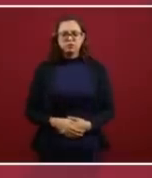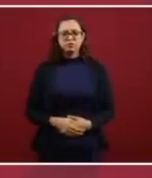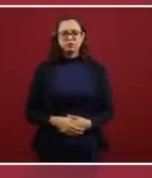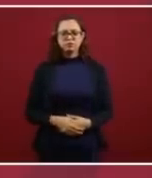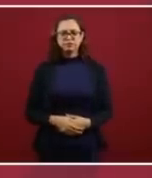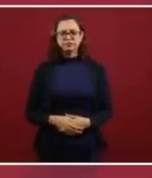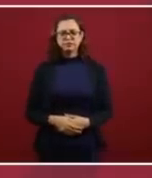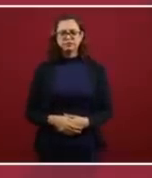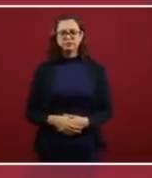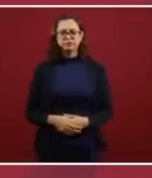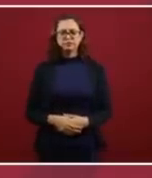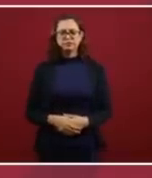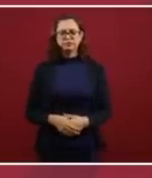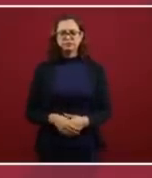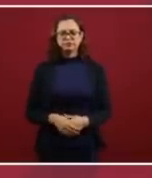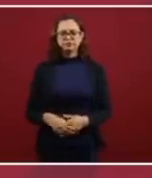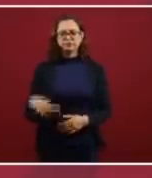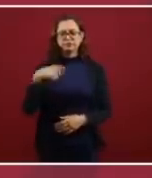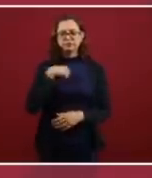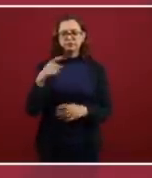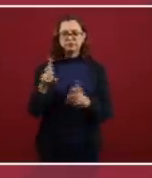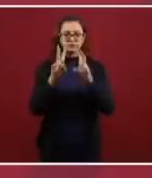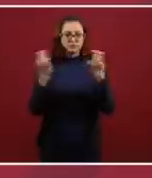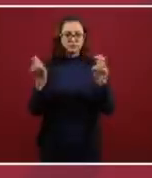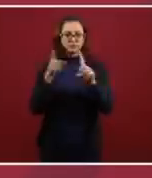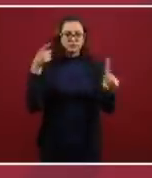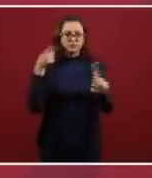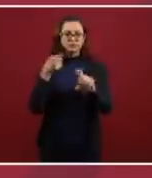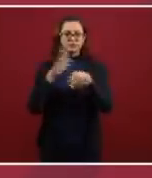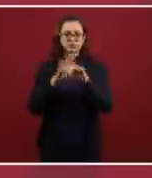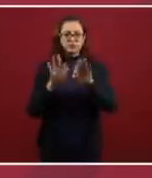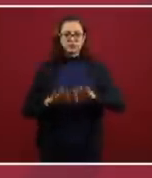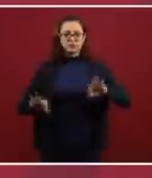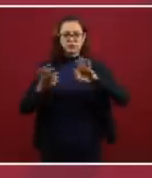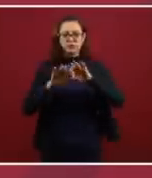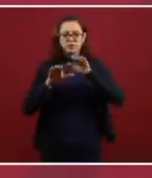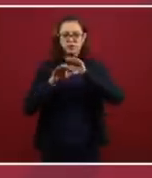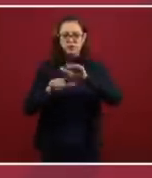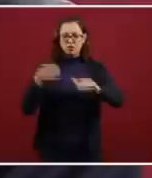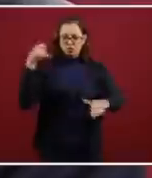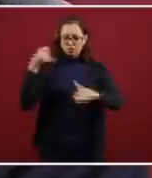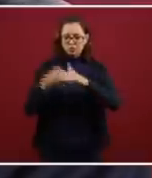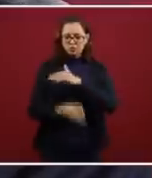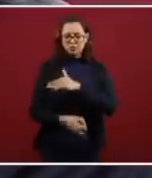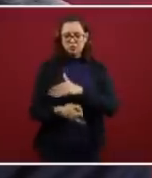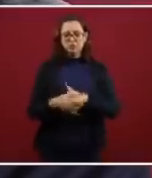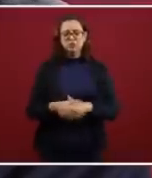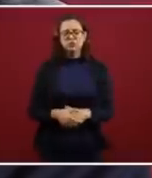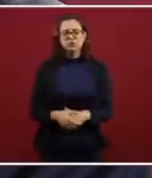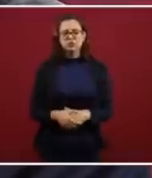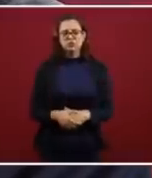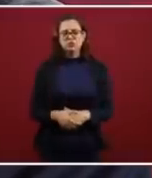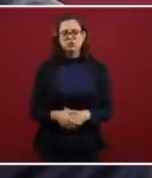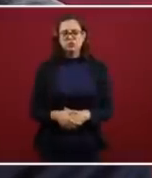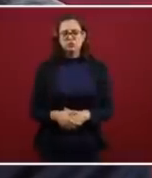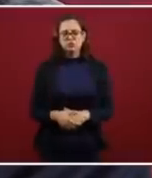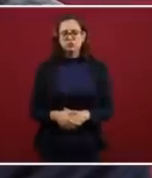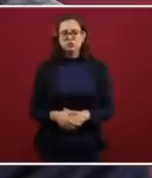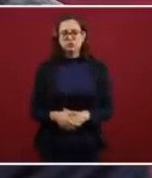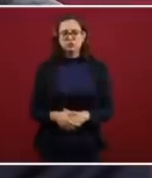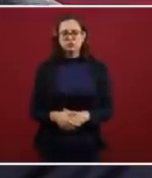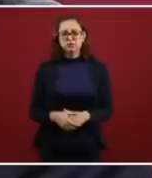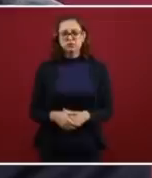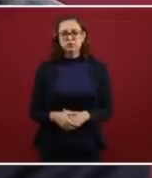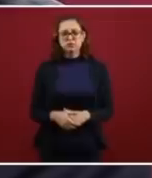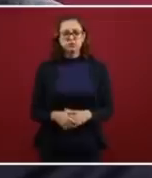en lo estructural, en lo de fondo. Viene toda una modificación,